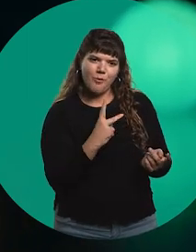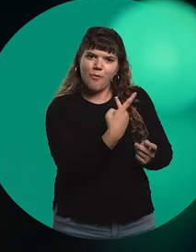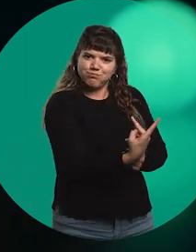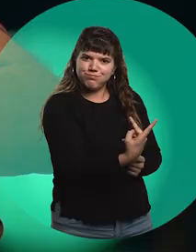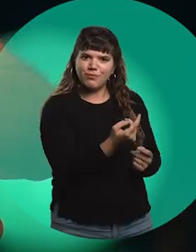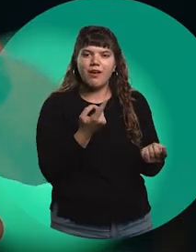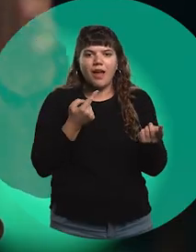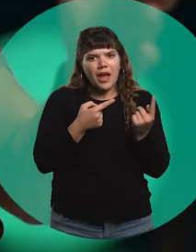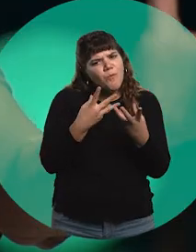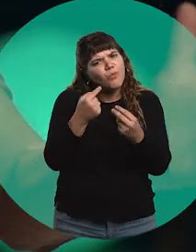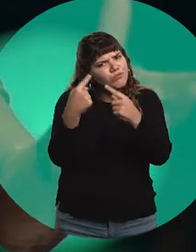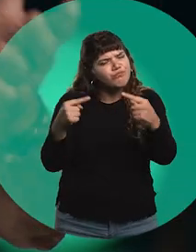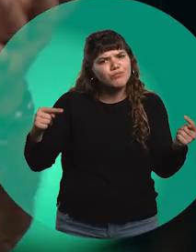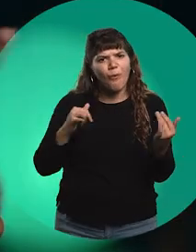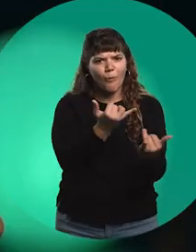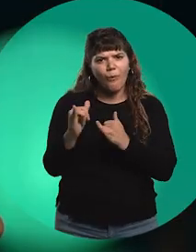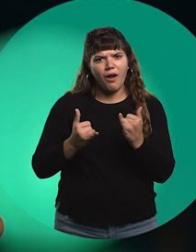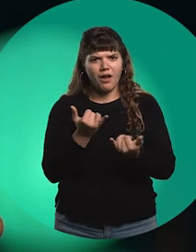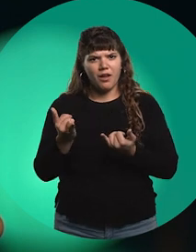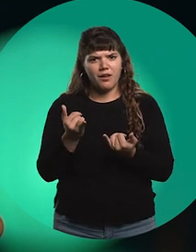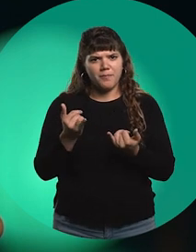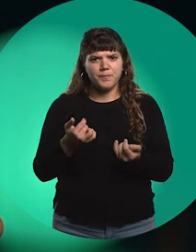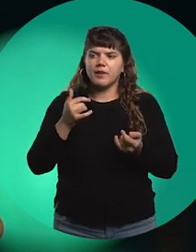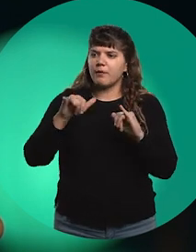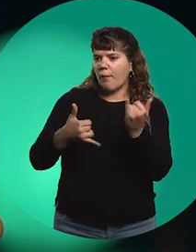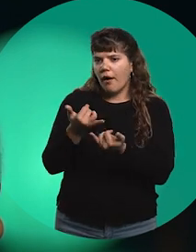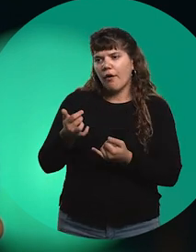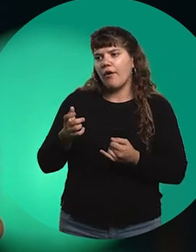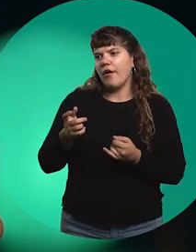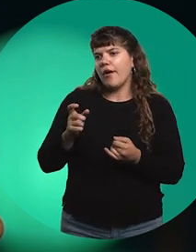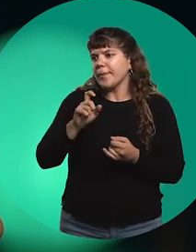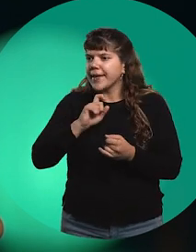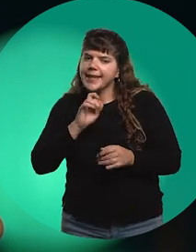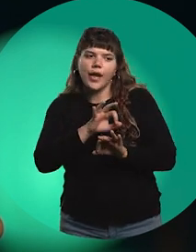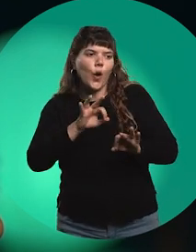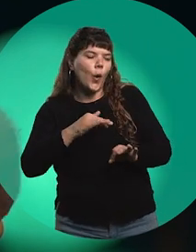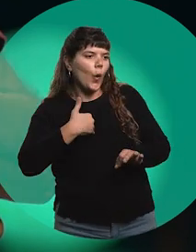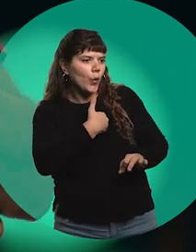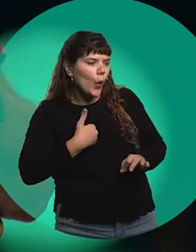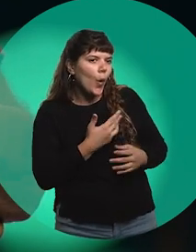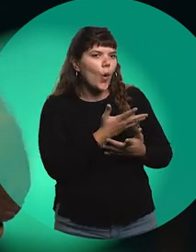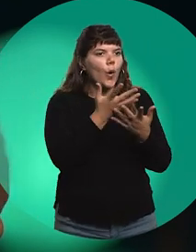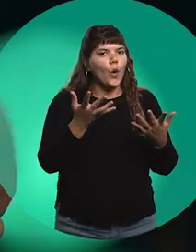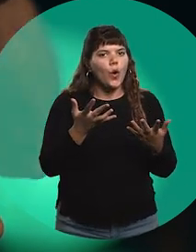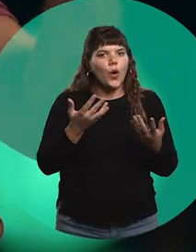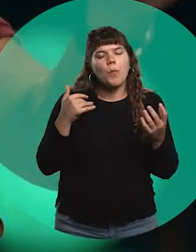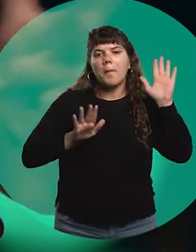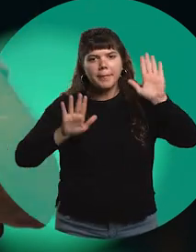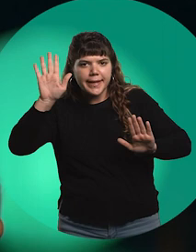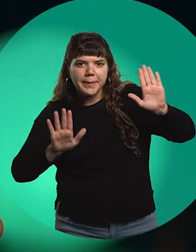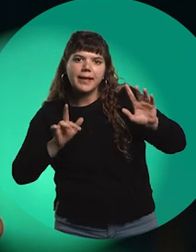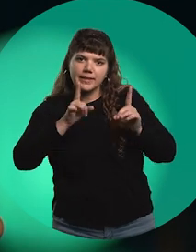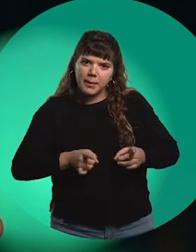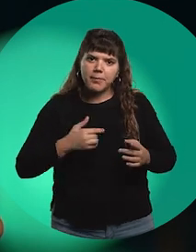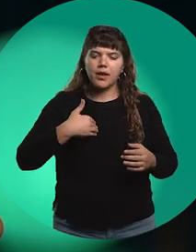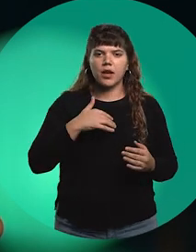eso, ¿no? Hay muchos tipos de juegos, Estos tienen juegos de simulacro o de roles, de alguna manera, ¿no?, de mímica, dice